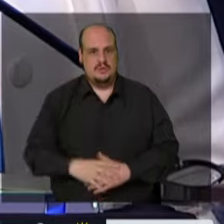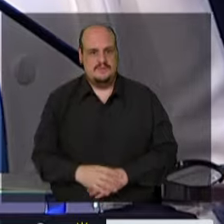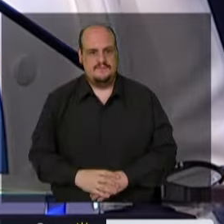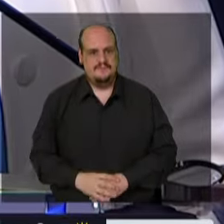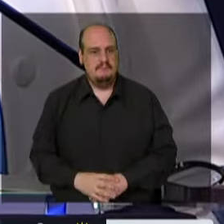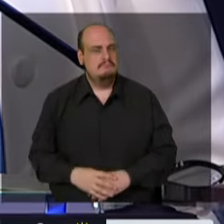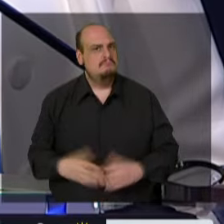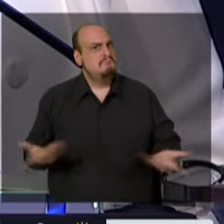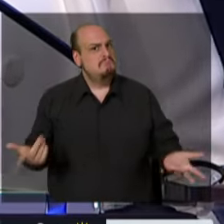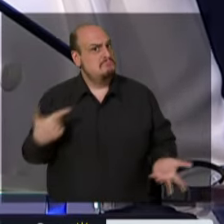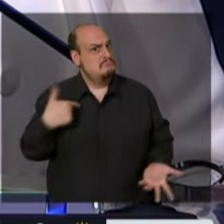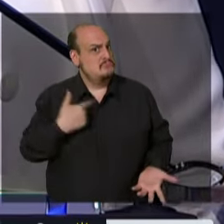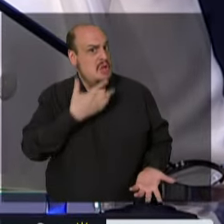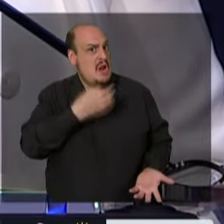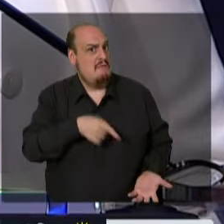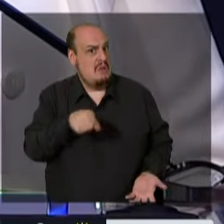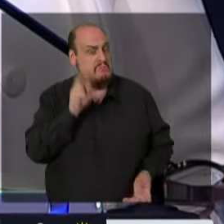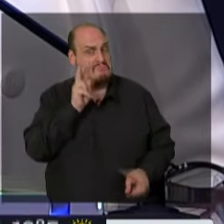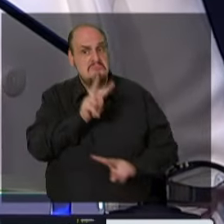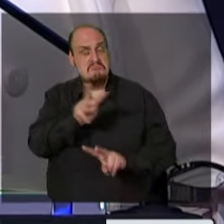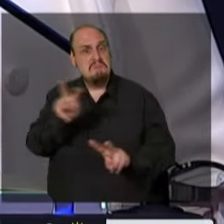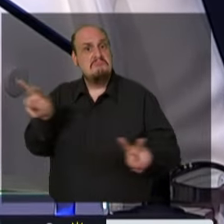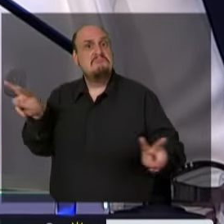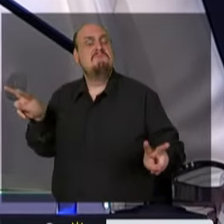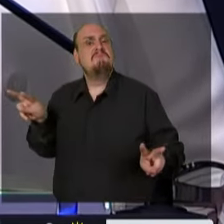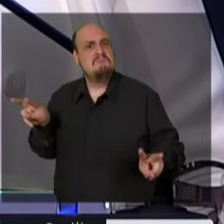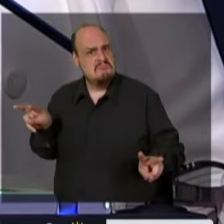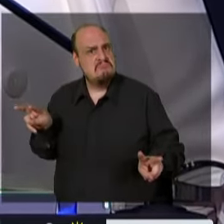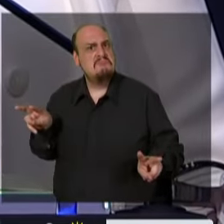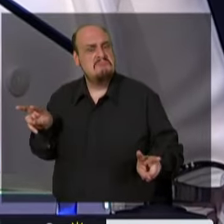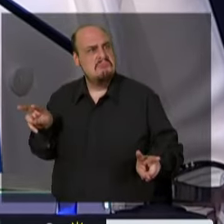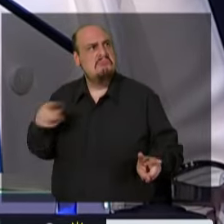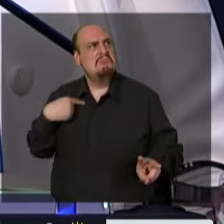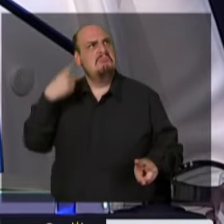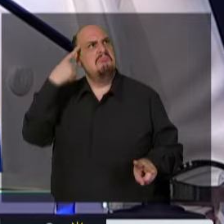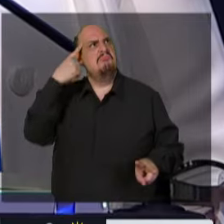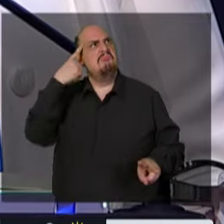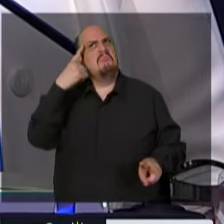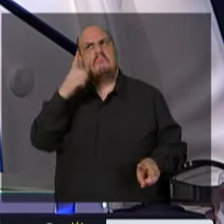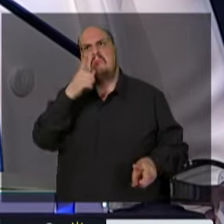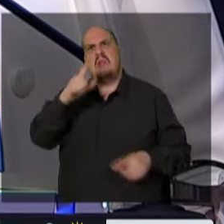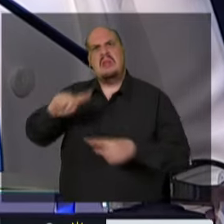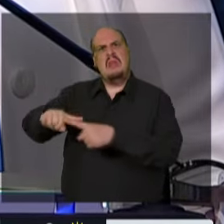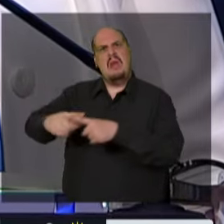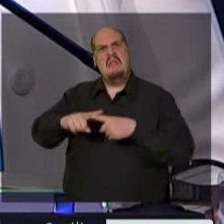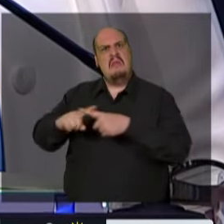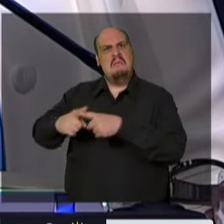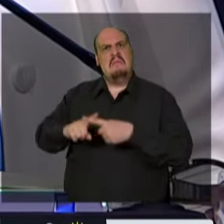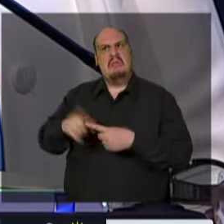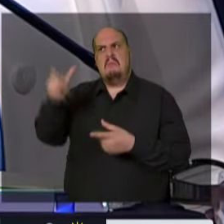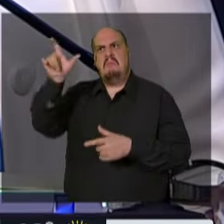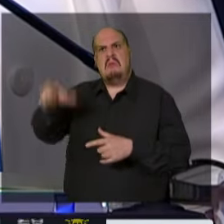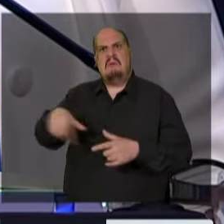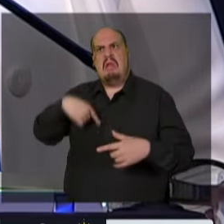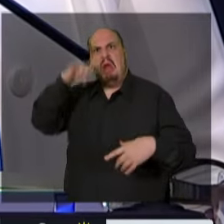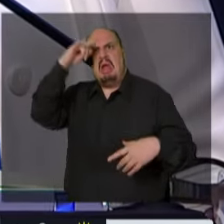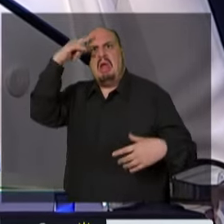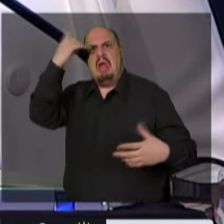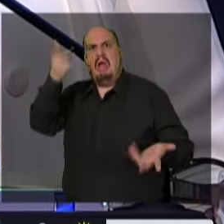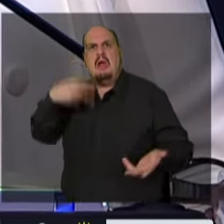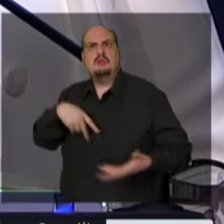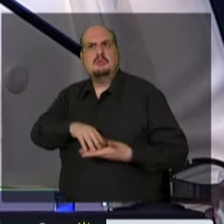la verdad es que los escucho y lo primero que me viene es la idea de que estoy debatiendo con paracaidistas suecos. Uno que defiende